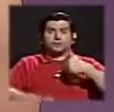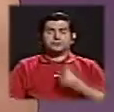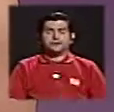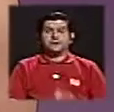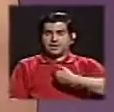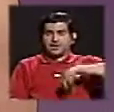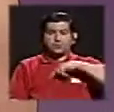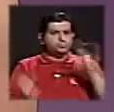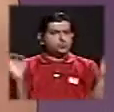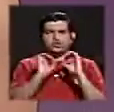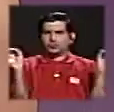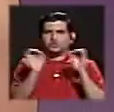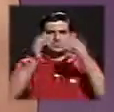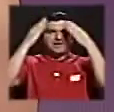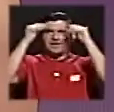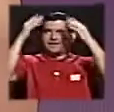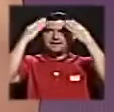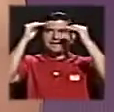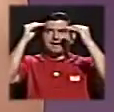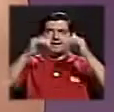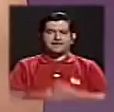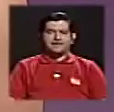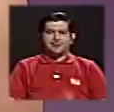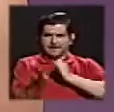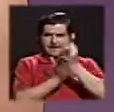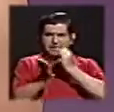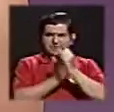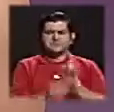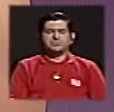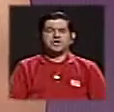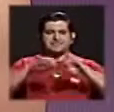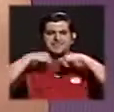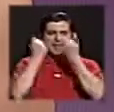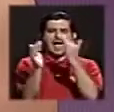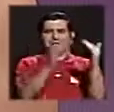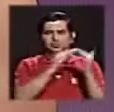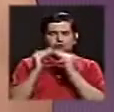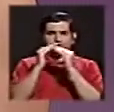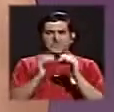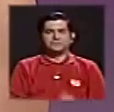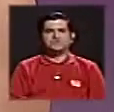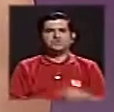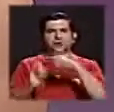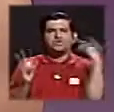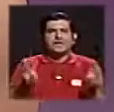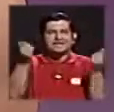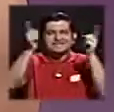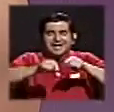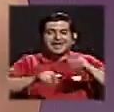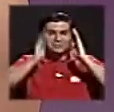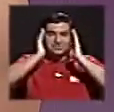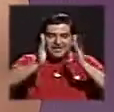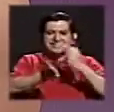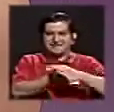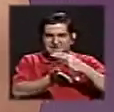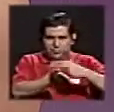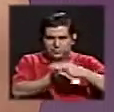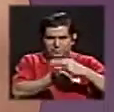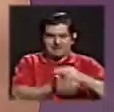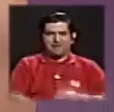la que no tenemos ninguna información. Esta investigación de la Asociación Demográfica fue hecha desde los casos que se atienden en